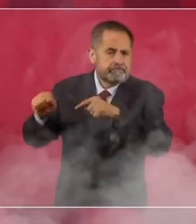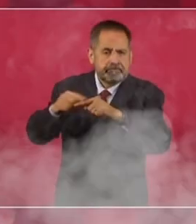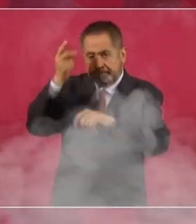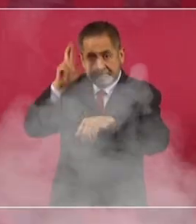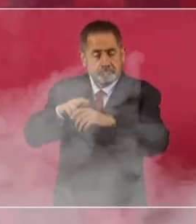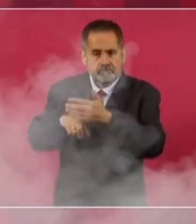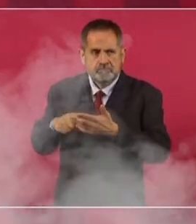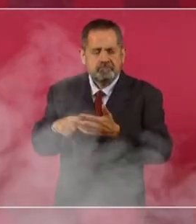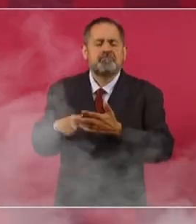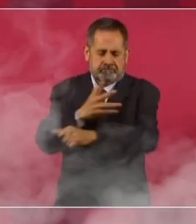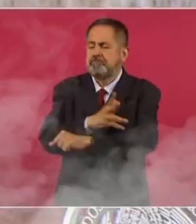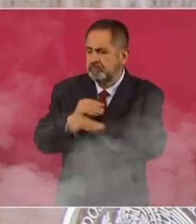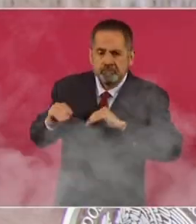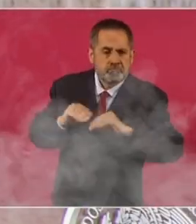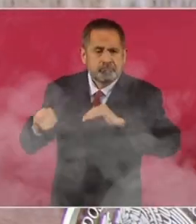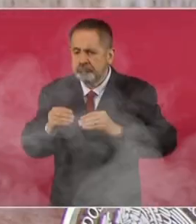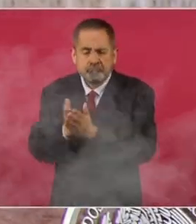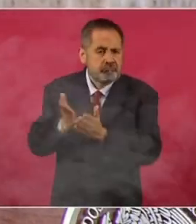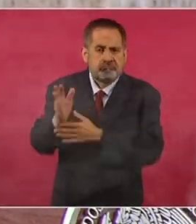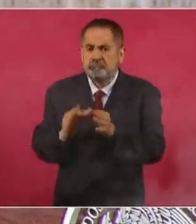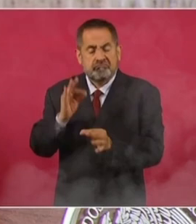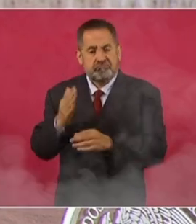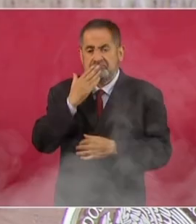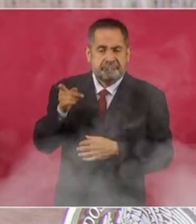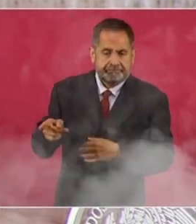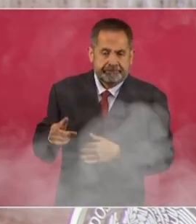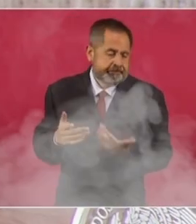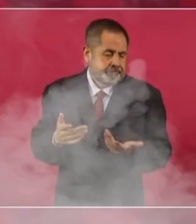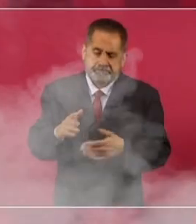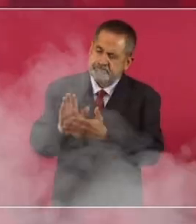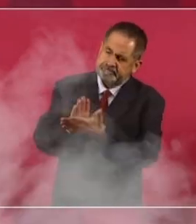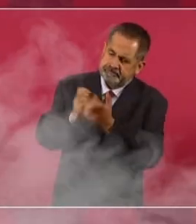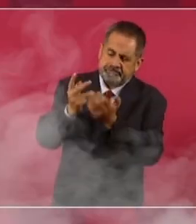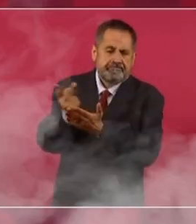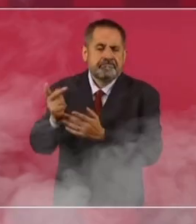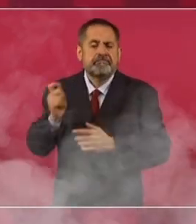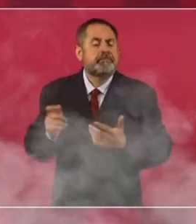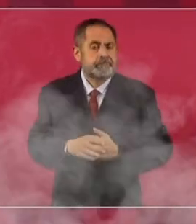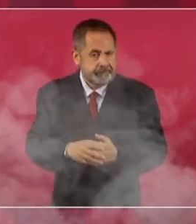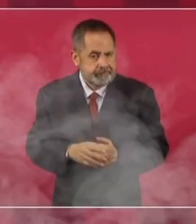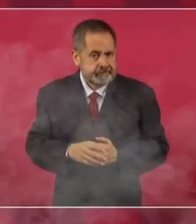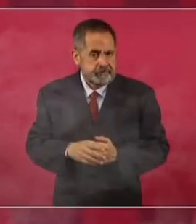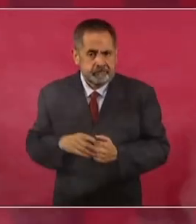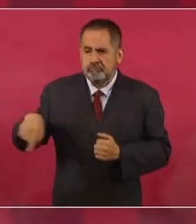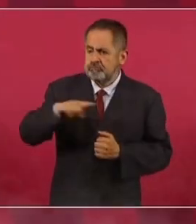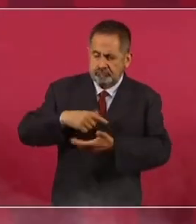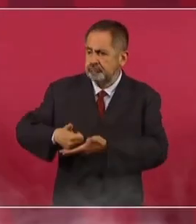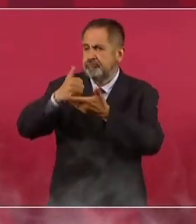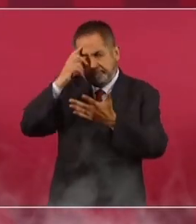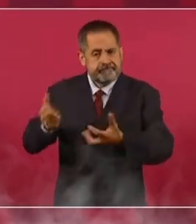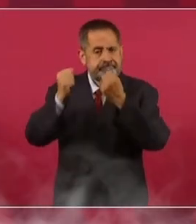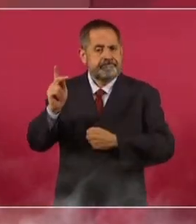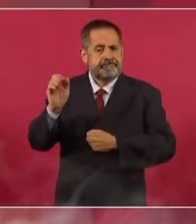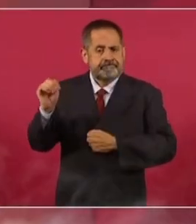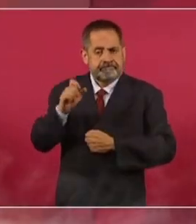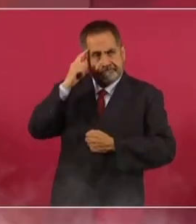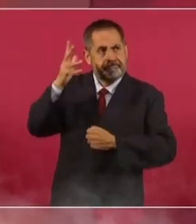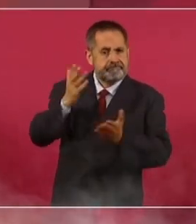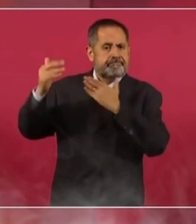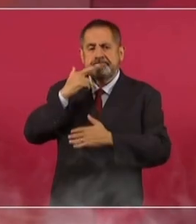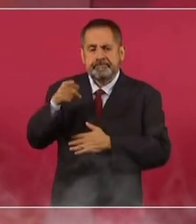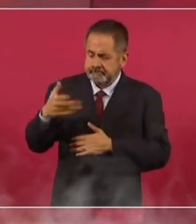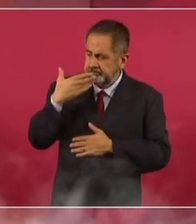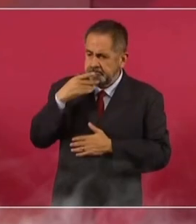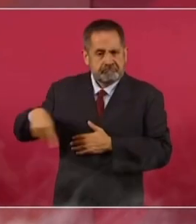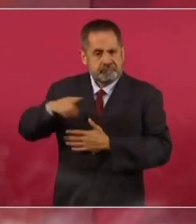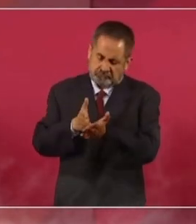directivos de Pemex han actuado con honestidad. Y la mejor recompensa, pues es el estar ayudando a rescatar a Pemex,